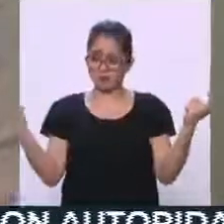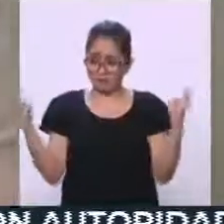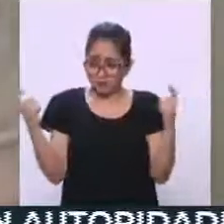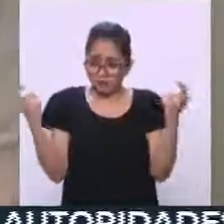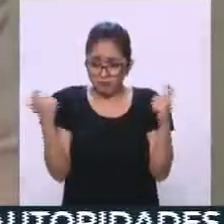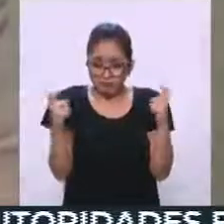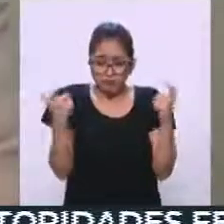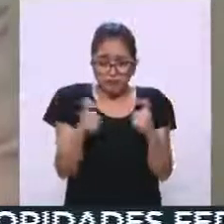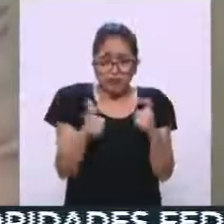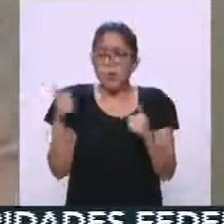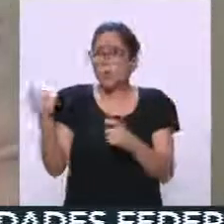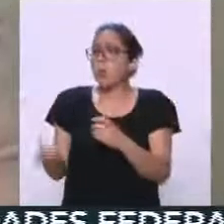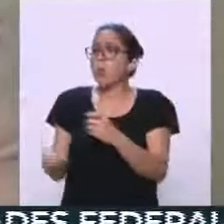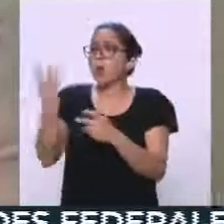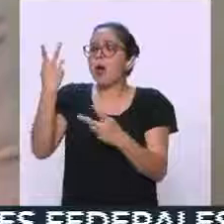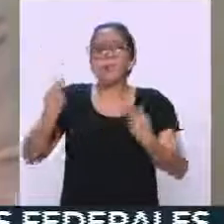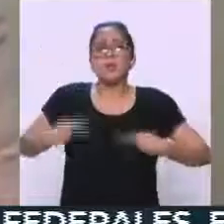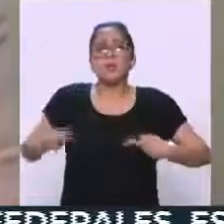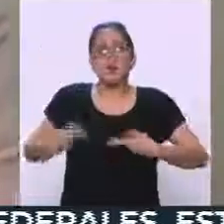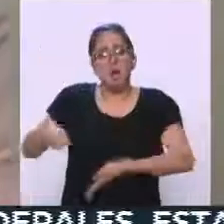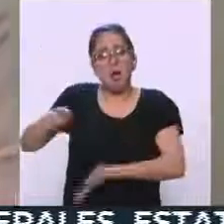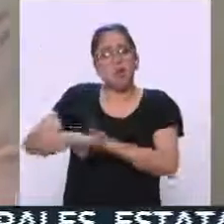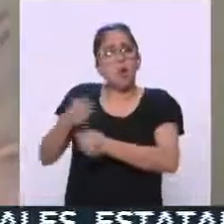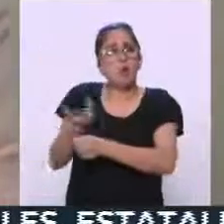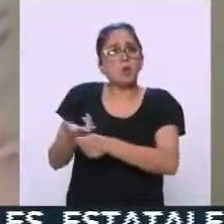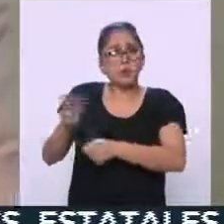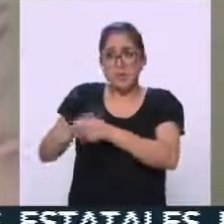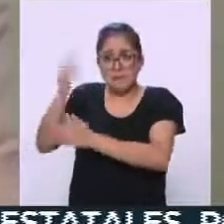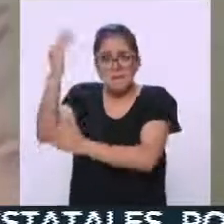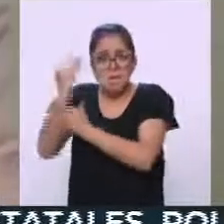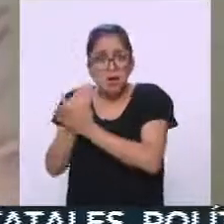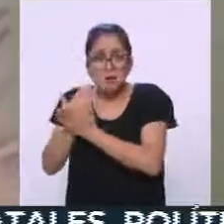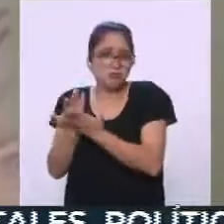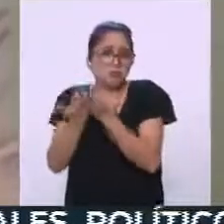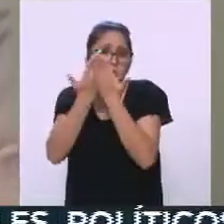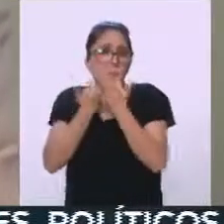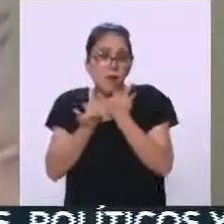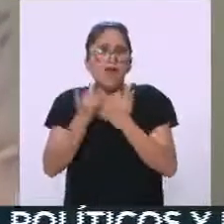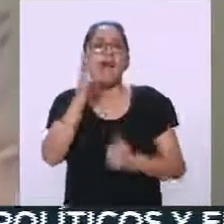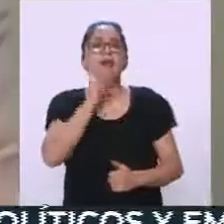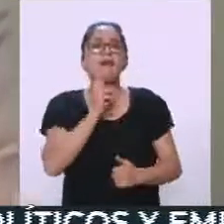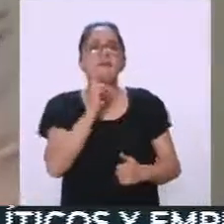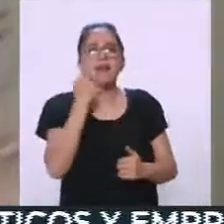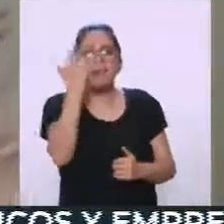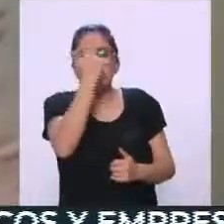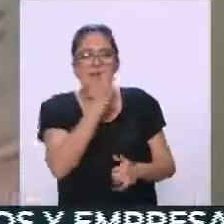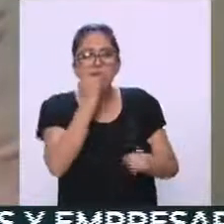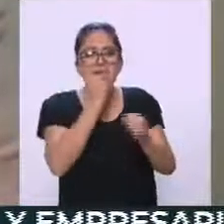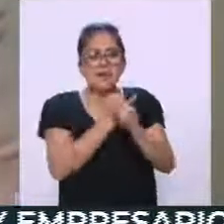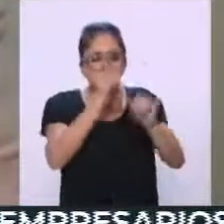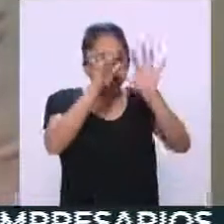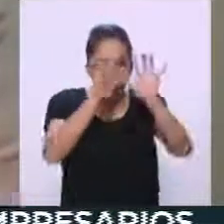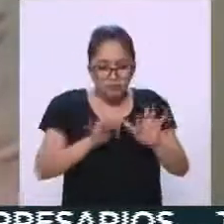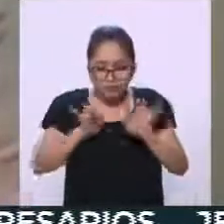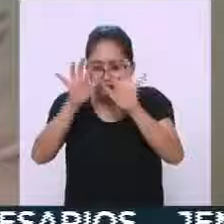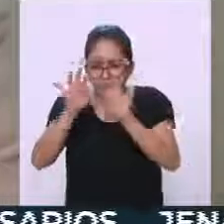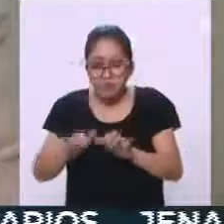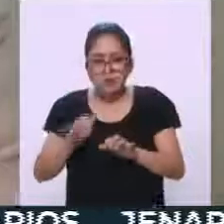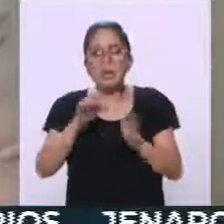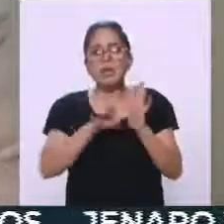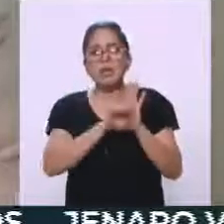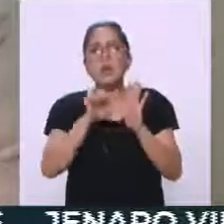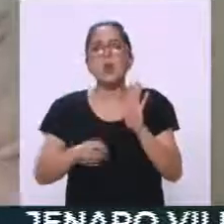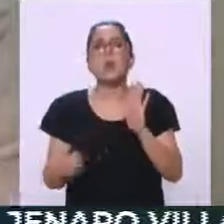de hospitalizaciones de Jalisco. Lo que es más, revisando la base de datos nacional, encuentro que hubo un máximo diario